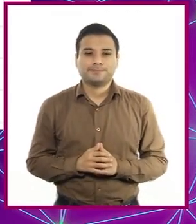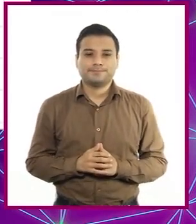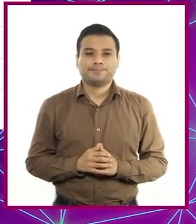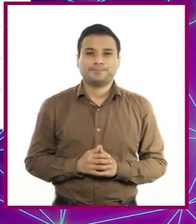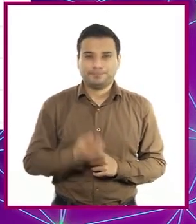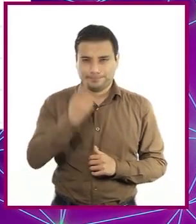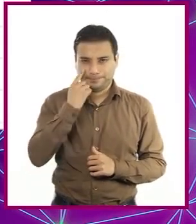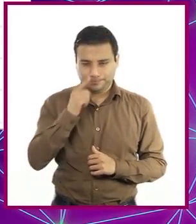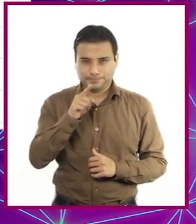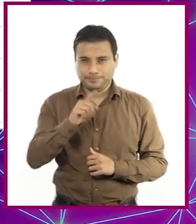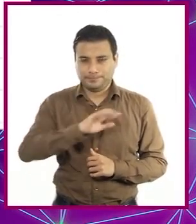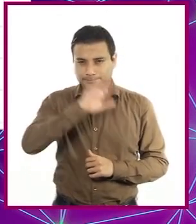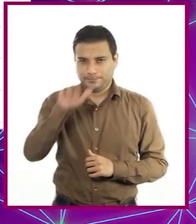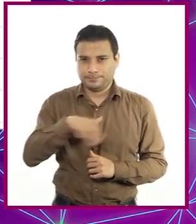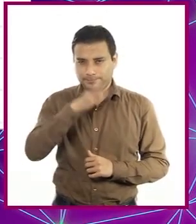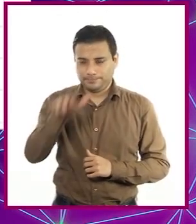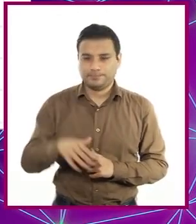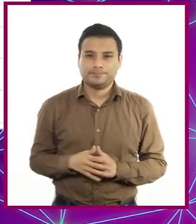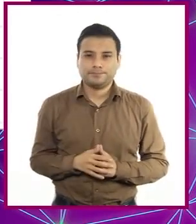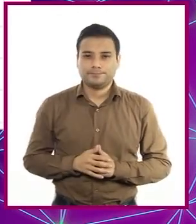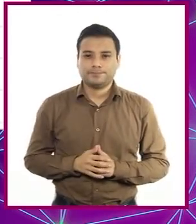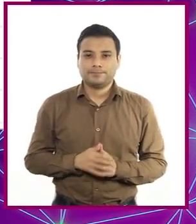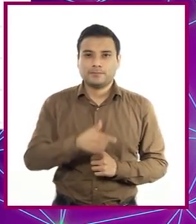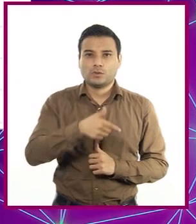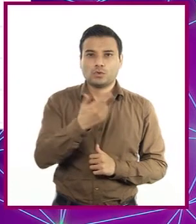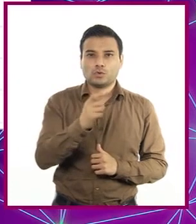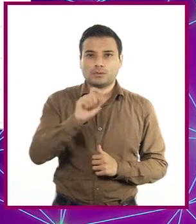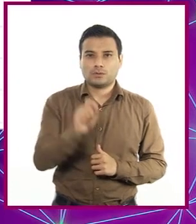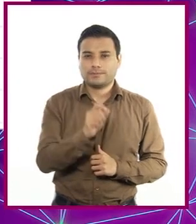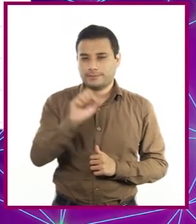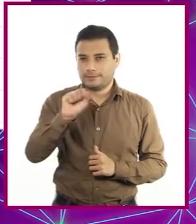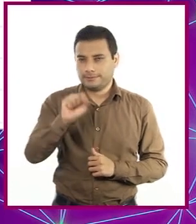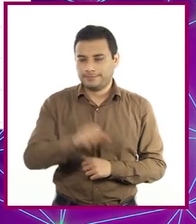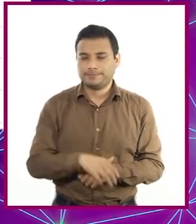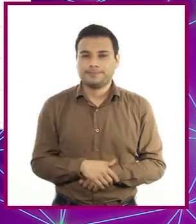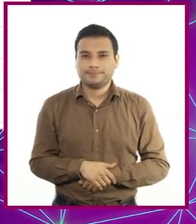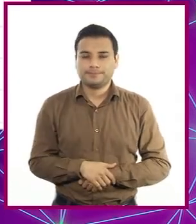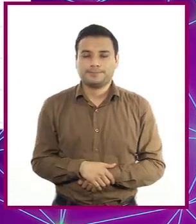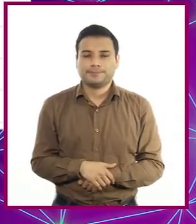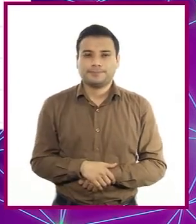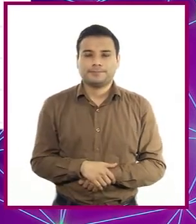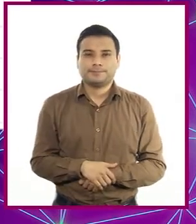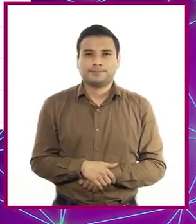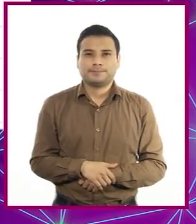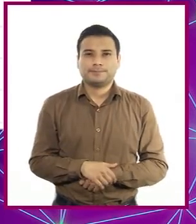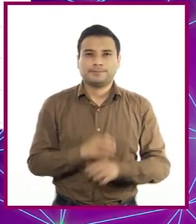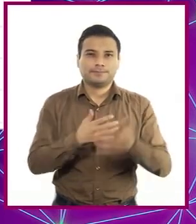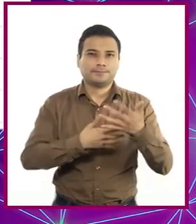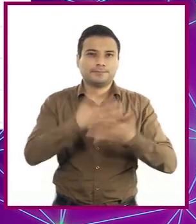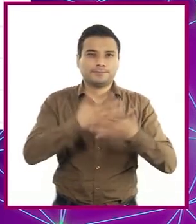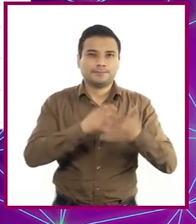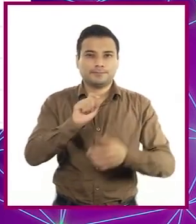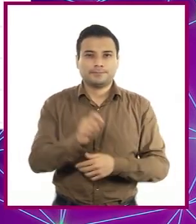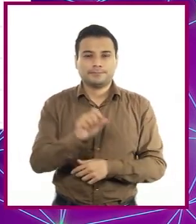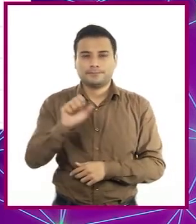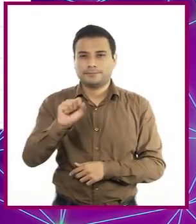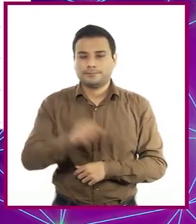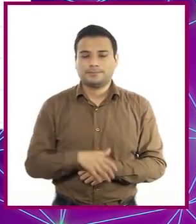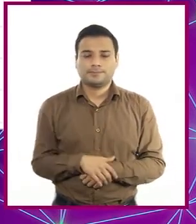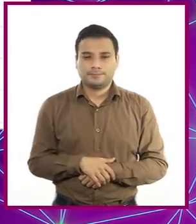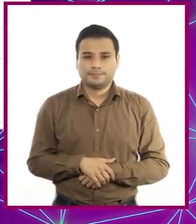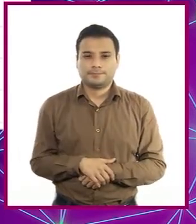coordenadas. Coordenada 1260, coordenada 1560